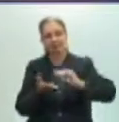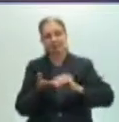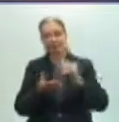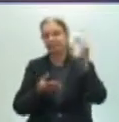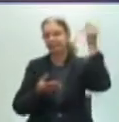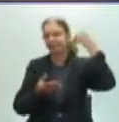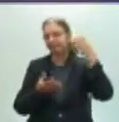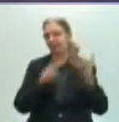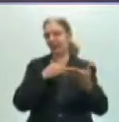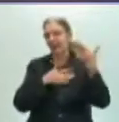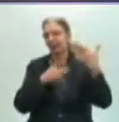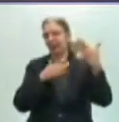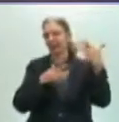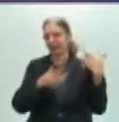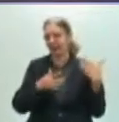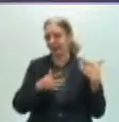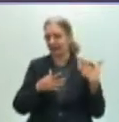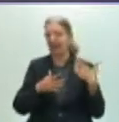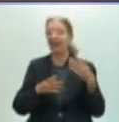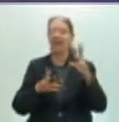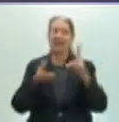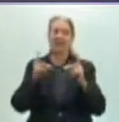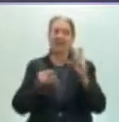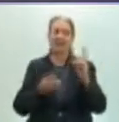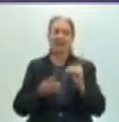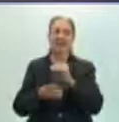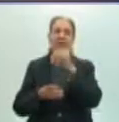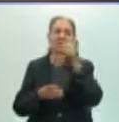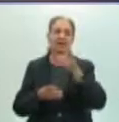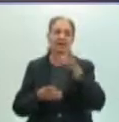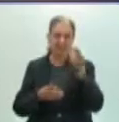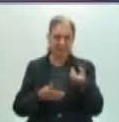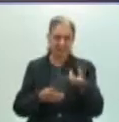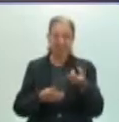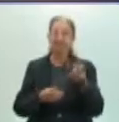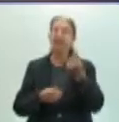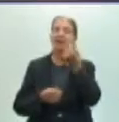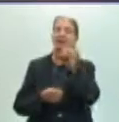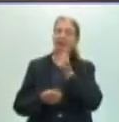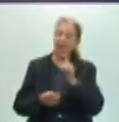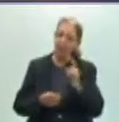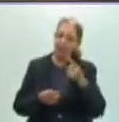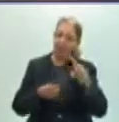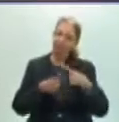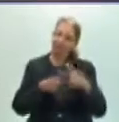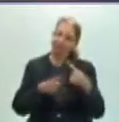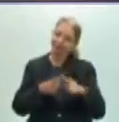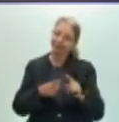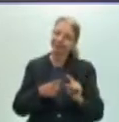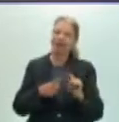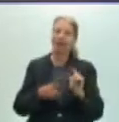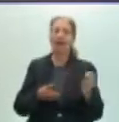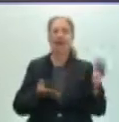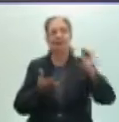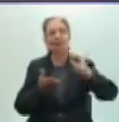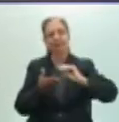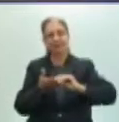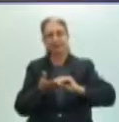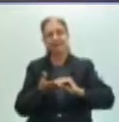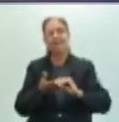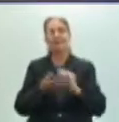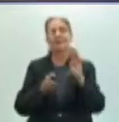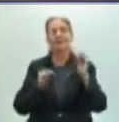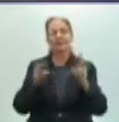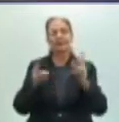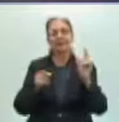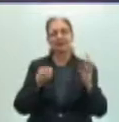estudiados en estadística descriptiva, pero también vamos a tener en cuenta todas las aplicaciones matemáticas que